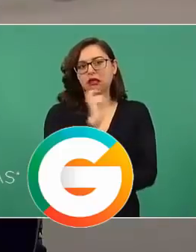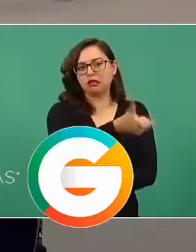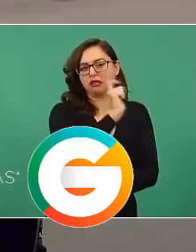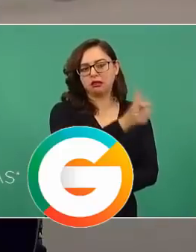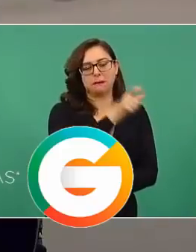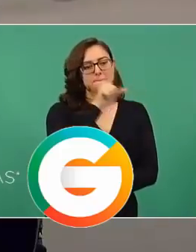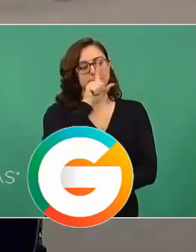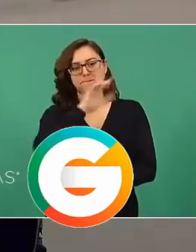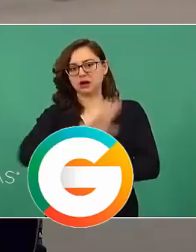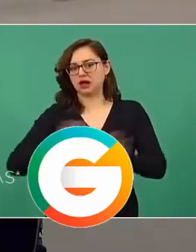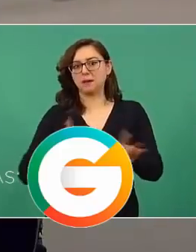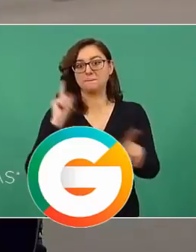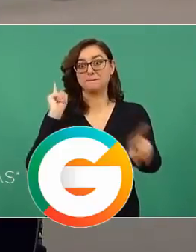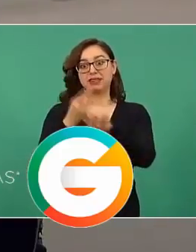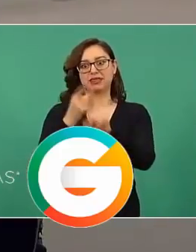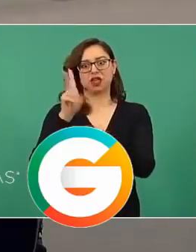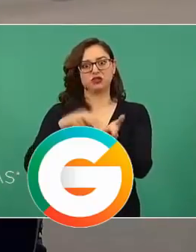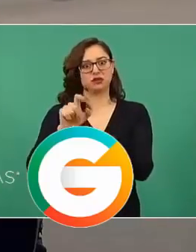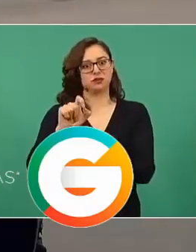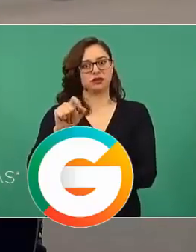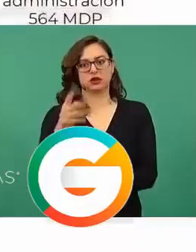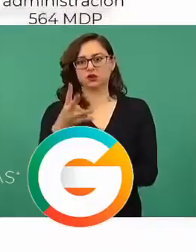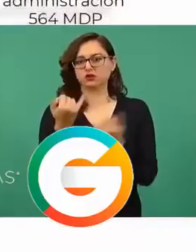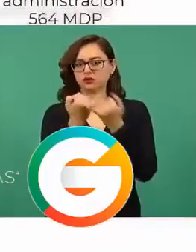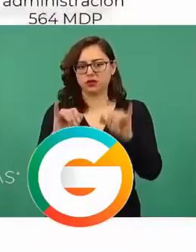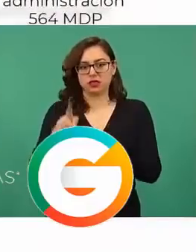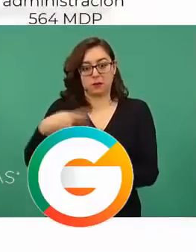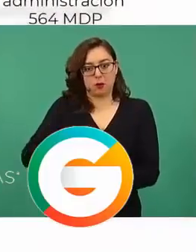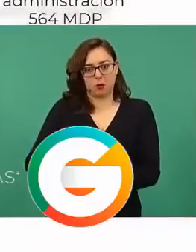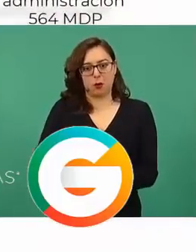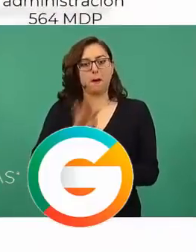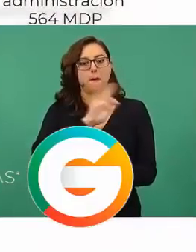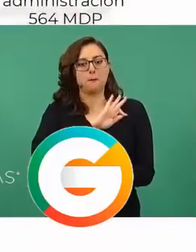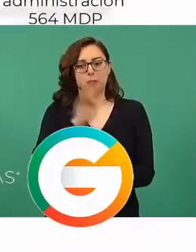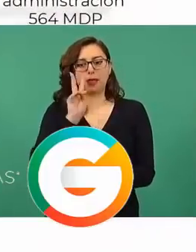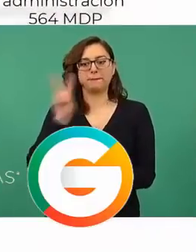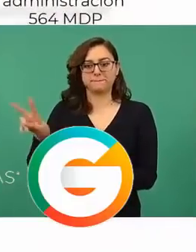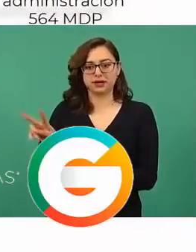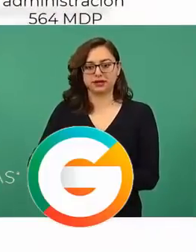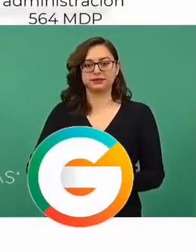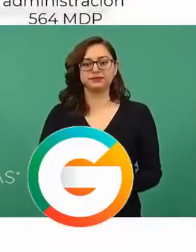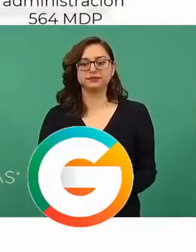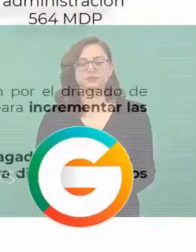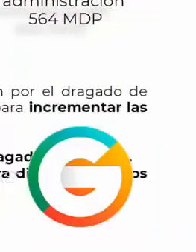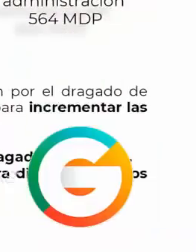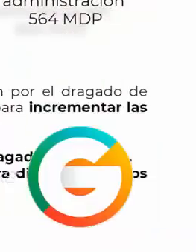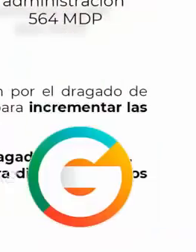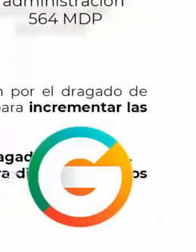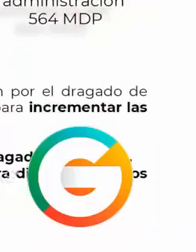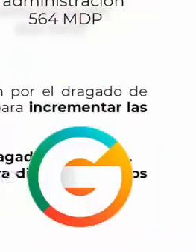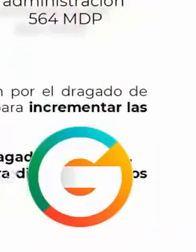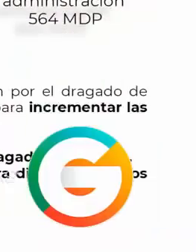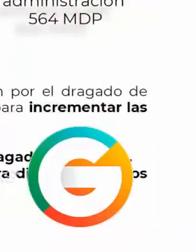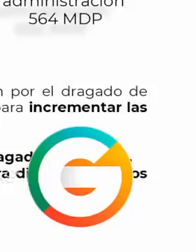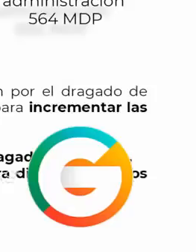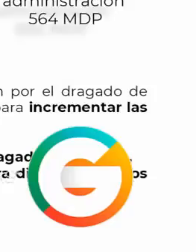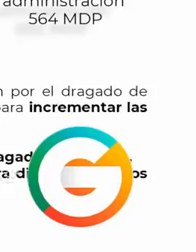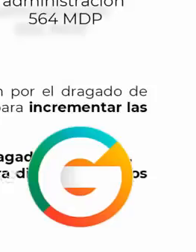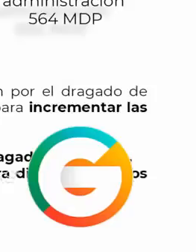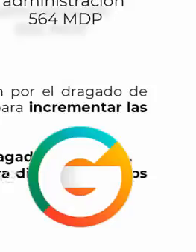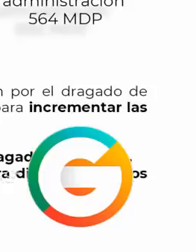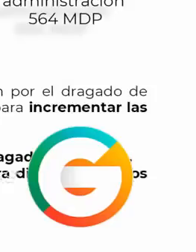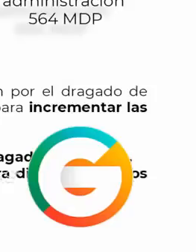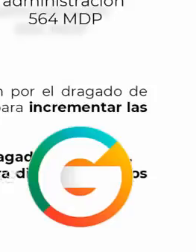al 2020 el monto que se ejercía para el dragado a través de la Secretaría de Comunicaciones y